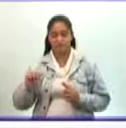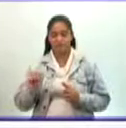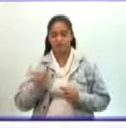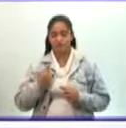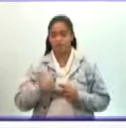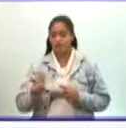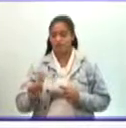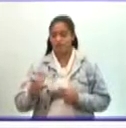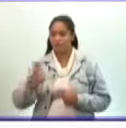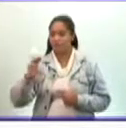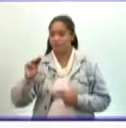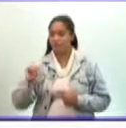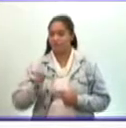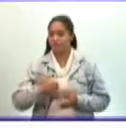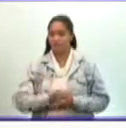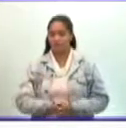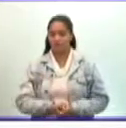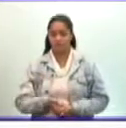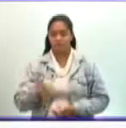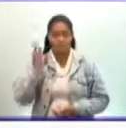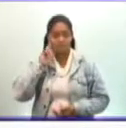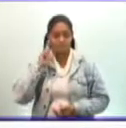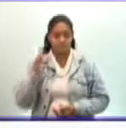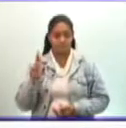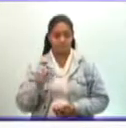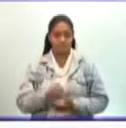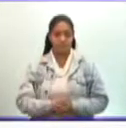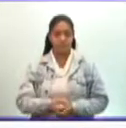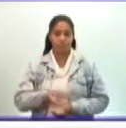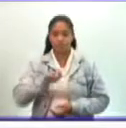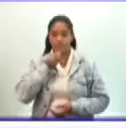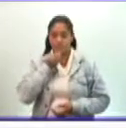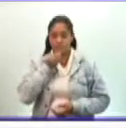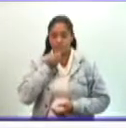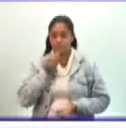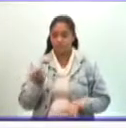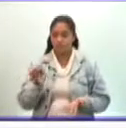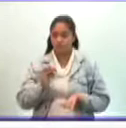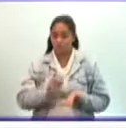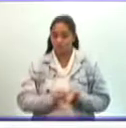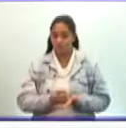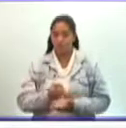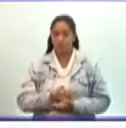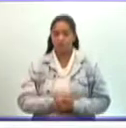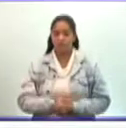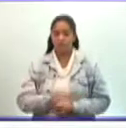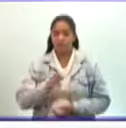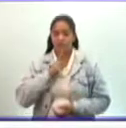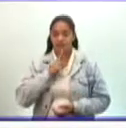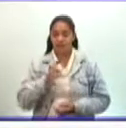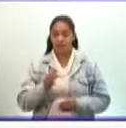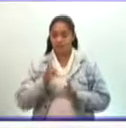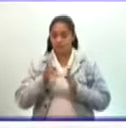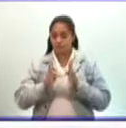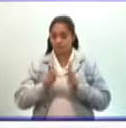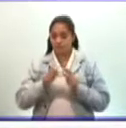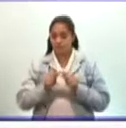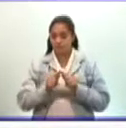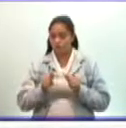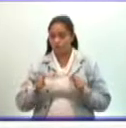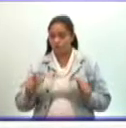en decímetros. Y recuerda que para poder aplicar la razón entre